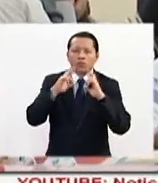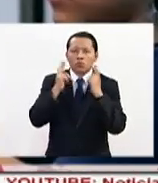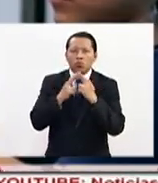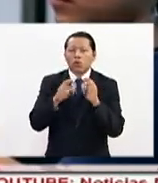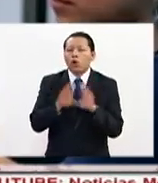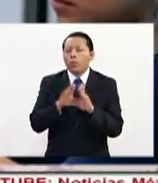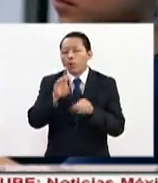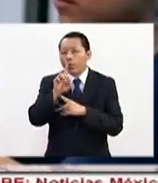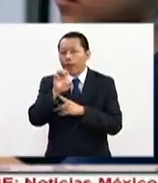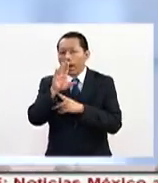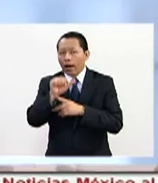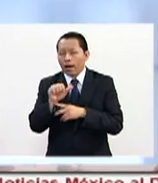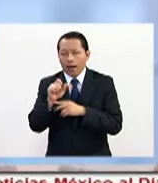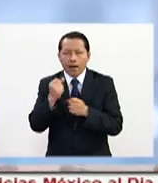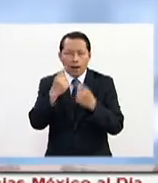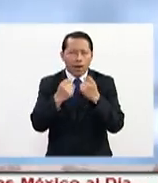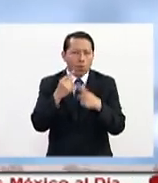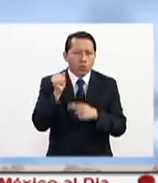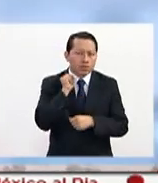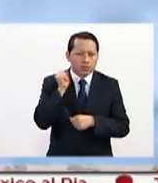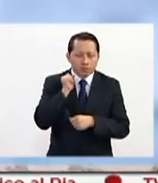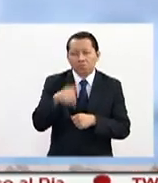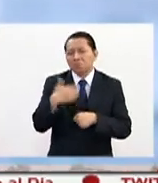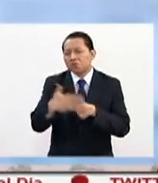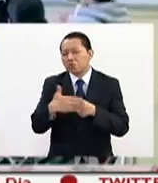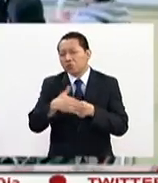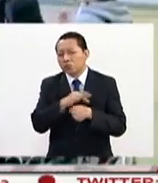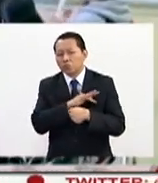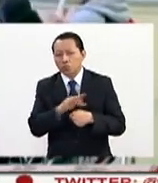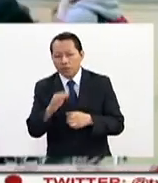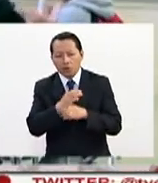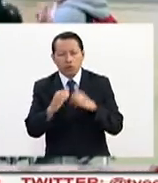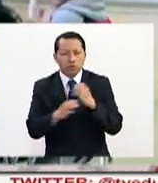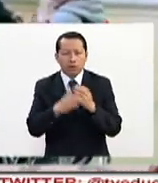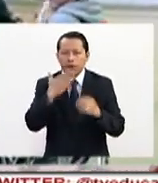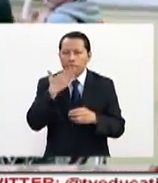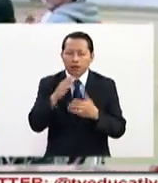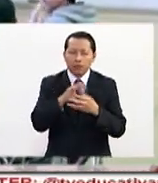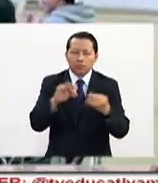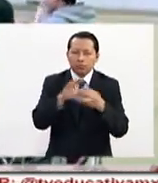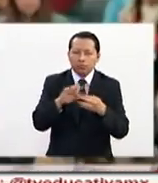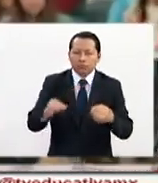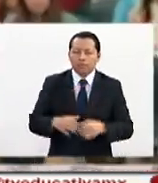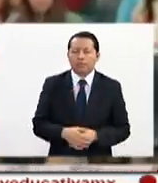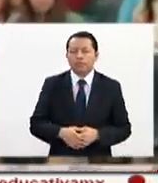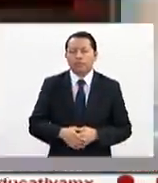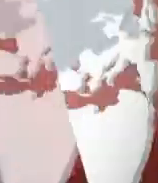sobre DACA con algunos senadores y que pronto habría cosas muy buenas que decir al respecto.